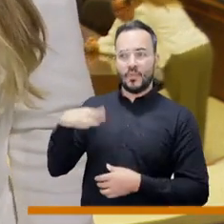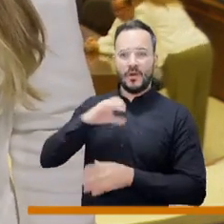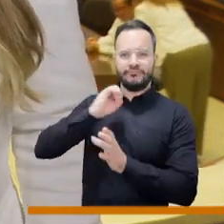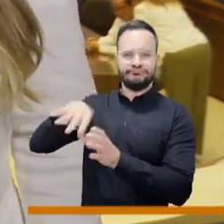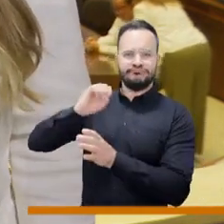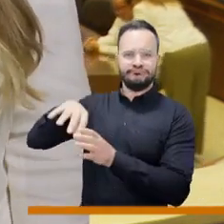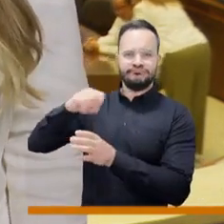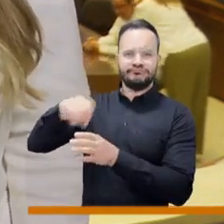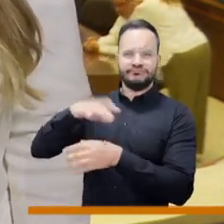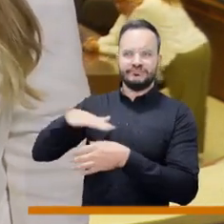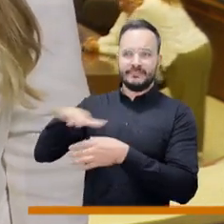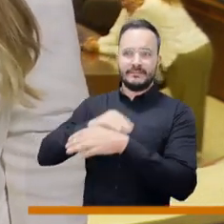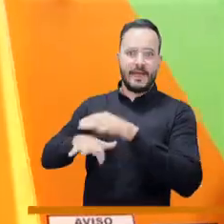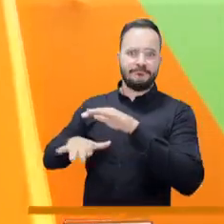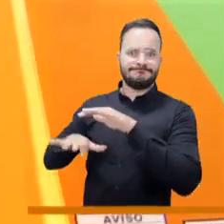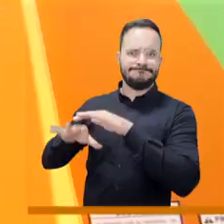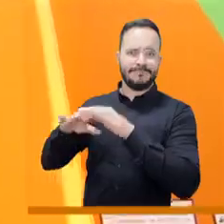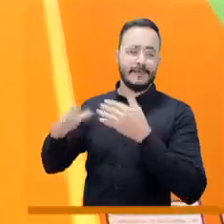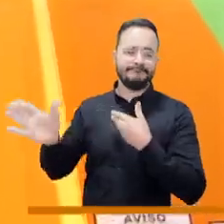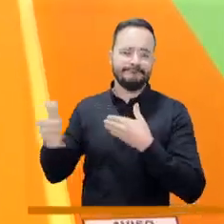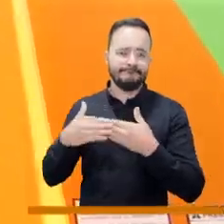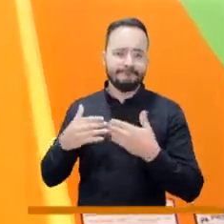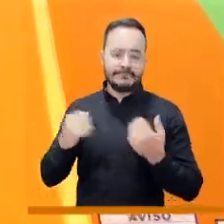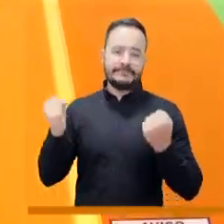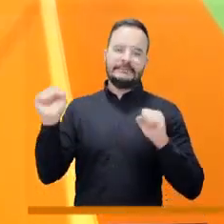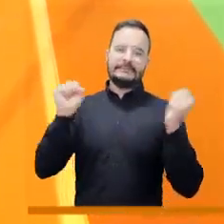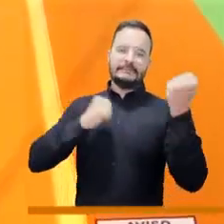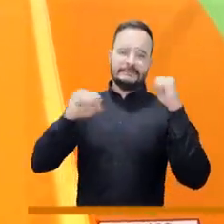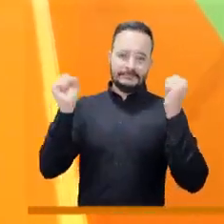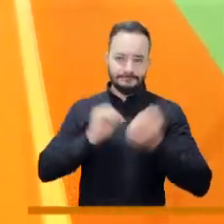el relleno sanitario La Pradera.